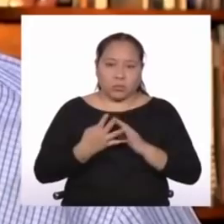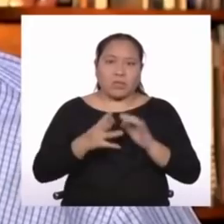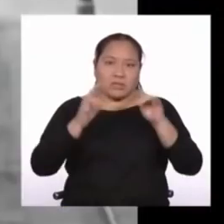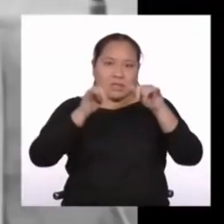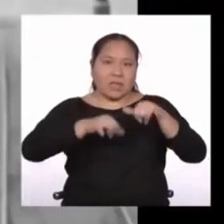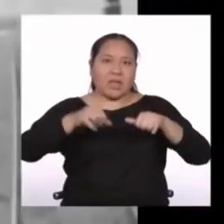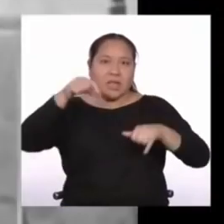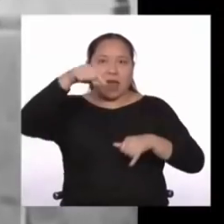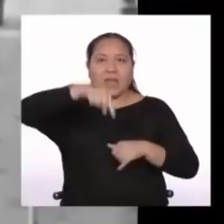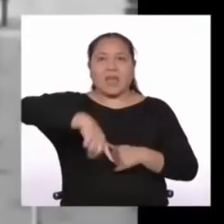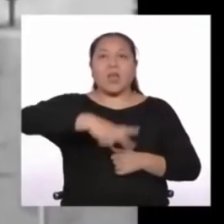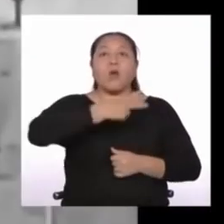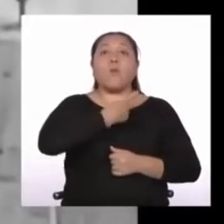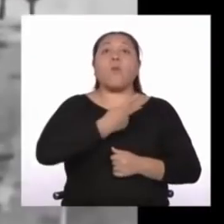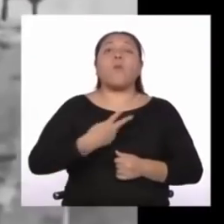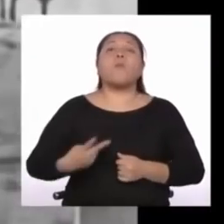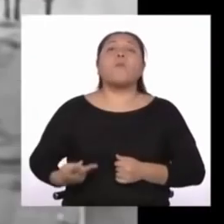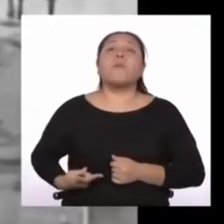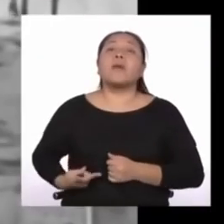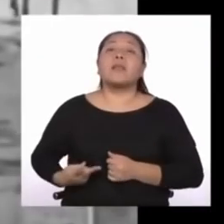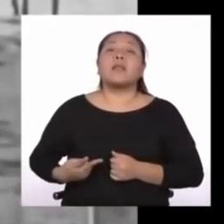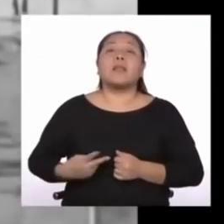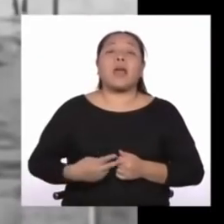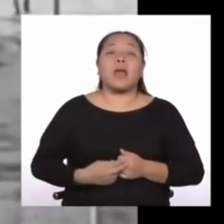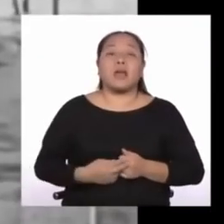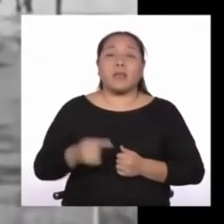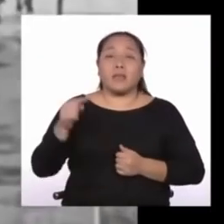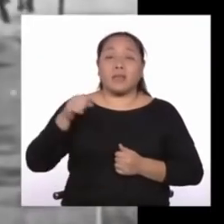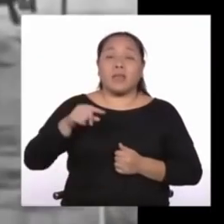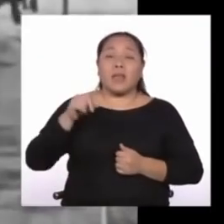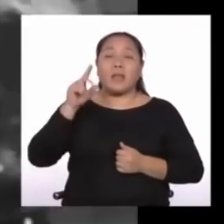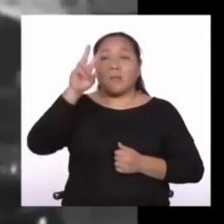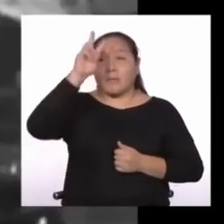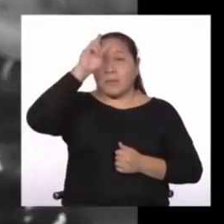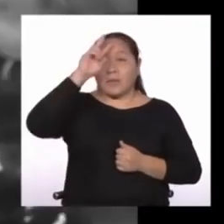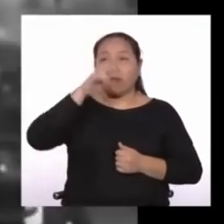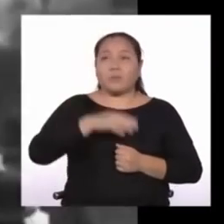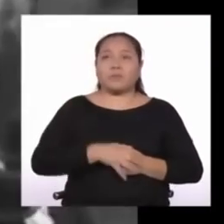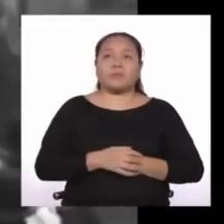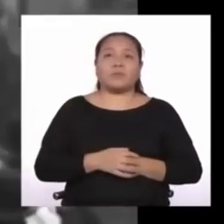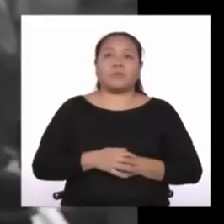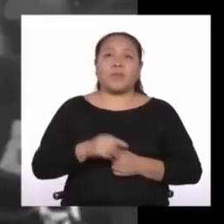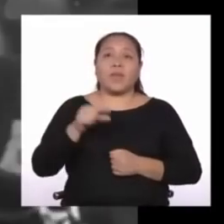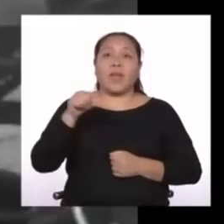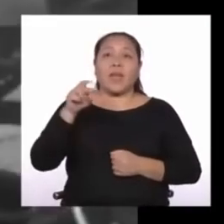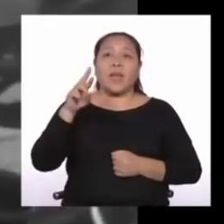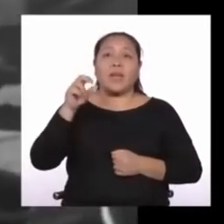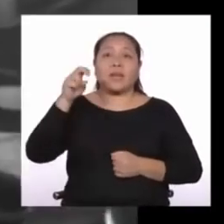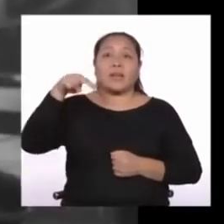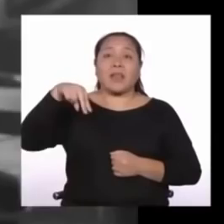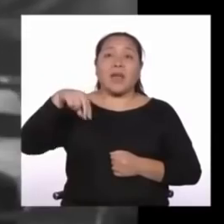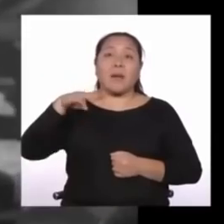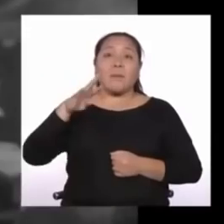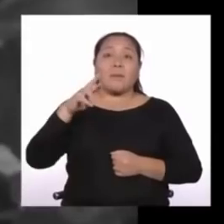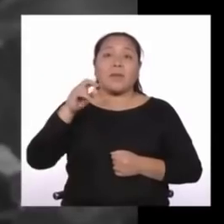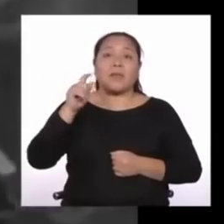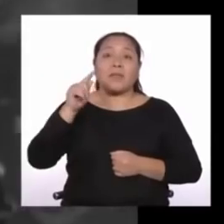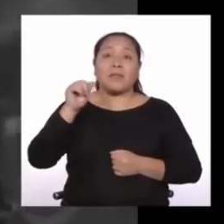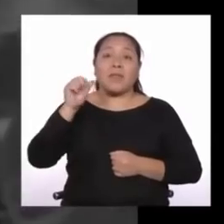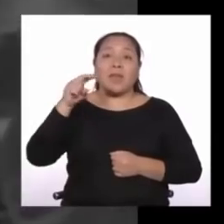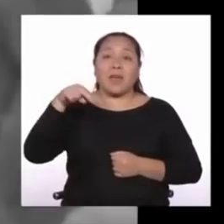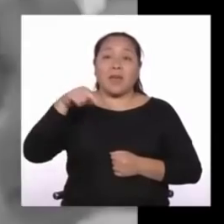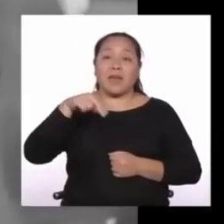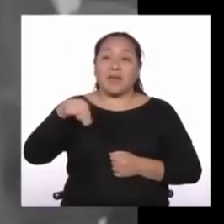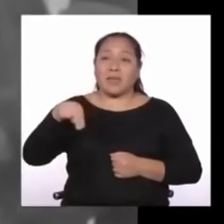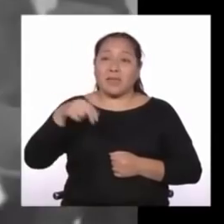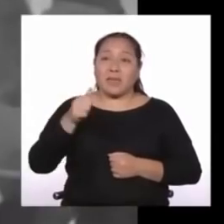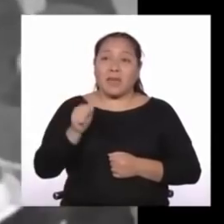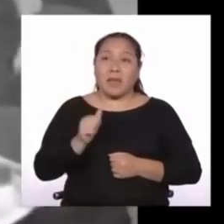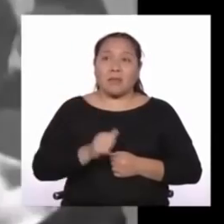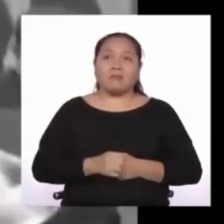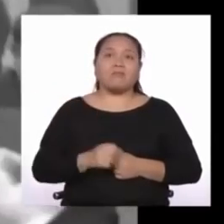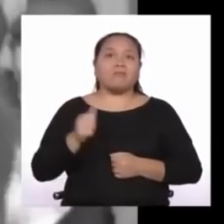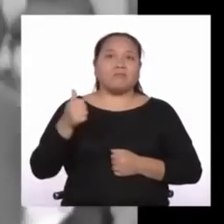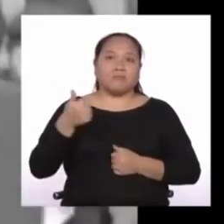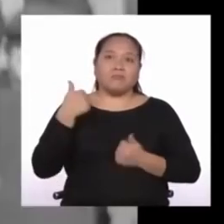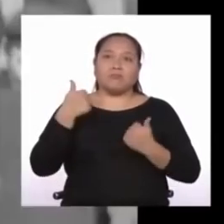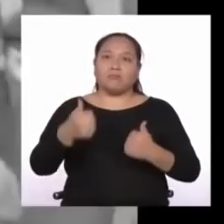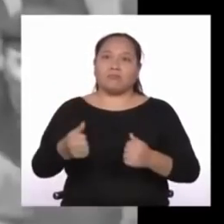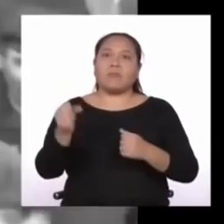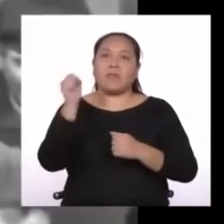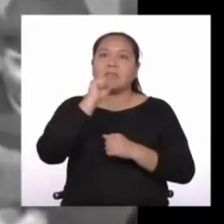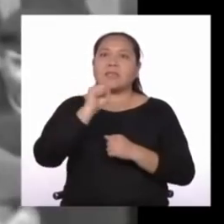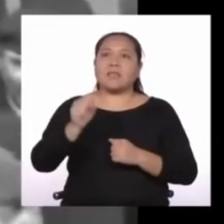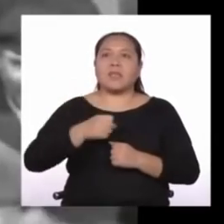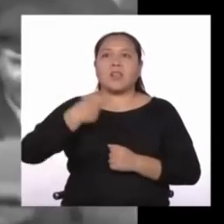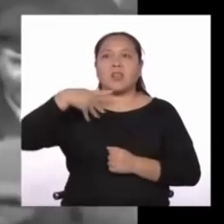Perú. Gran Bretaña fue la gran potencia mundial durante el siglo XIX, el siglo de las luchas